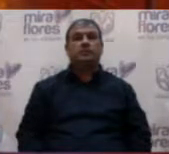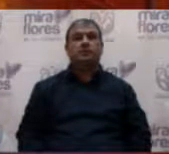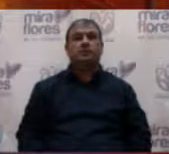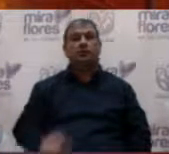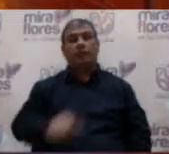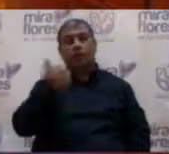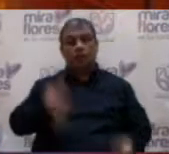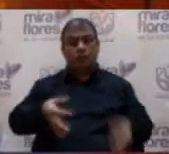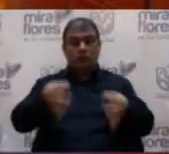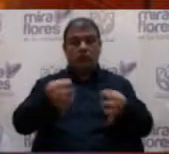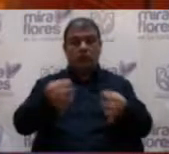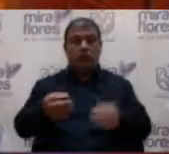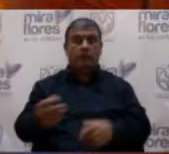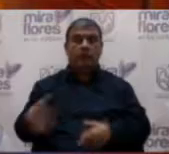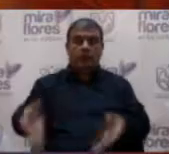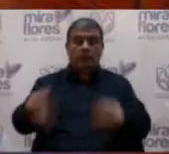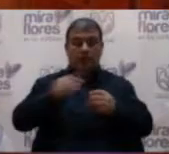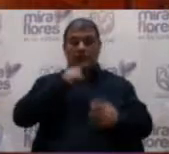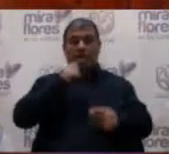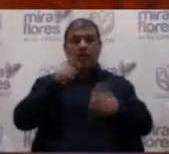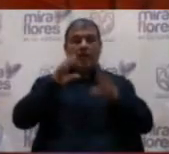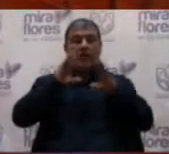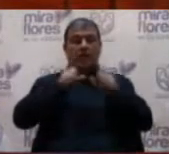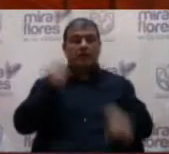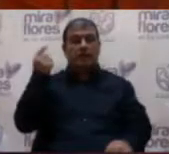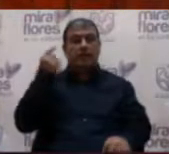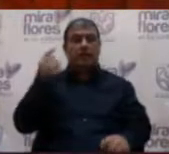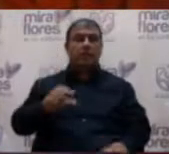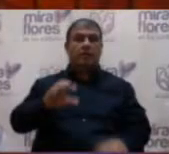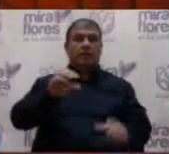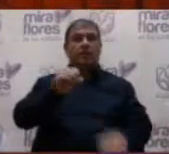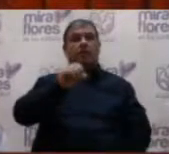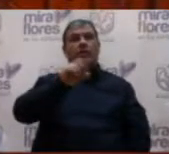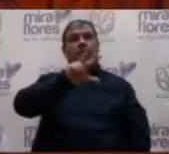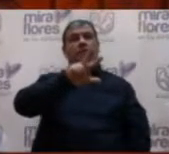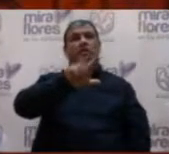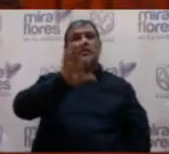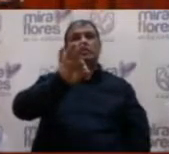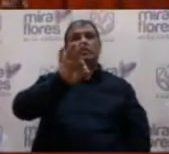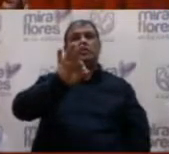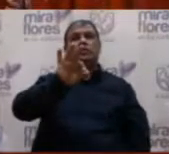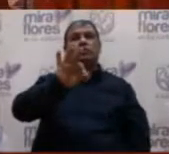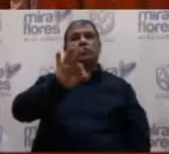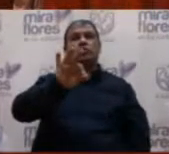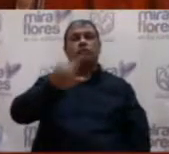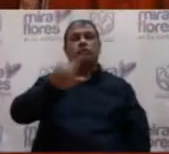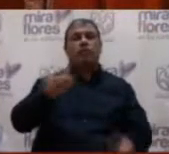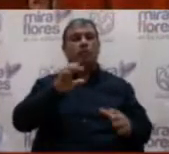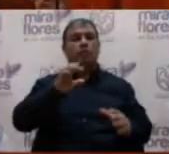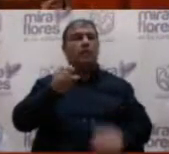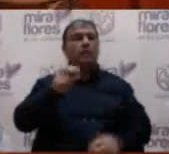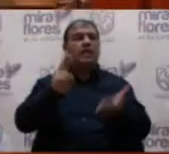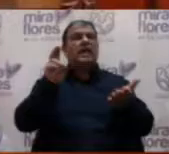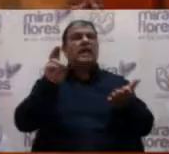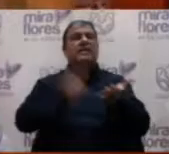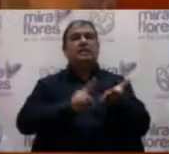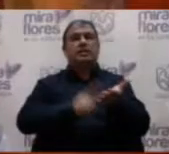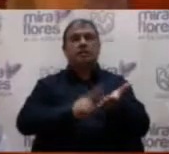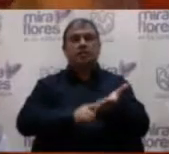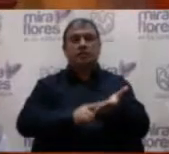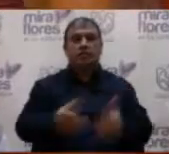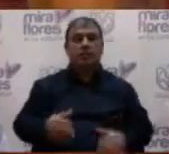El otro documento que fue remitido a la Secretaría General fue el oficio 309 remitido por Salud. Estimado doctor